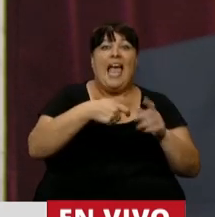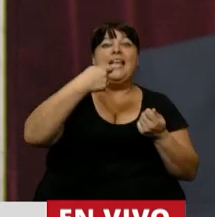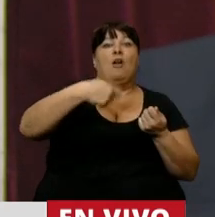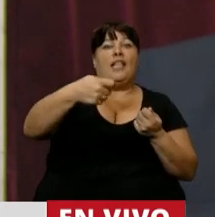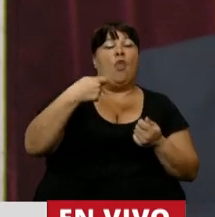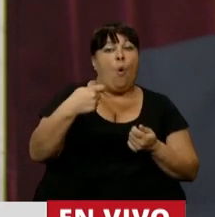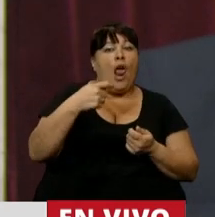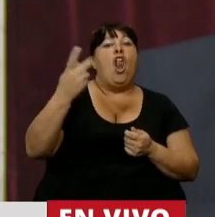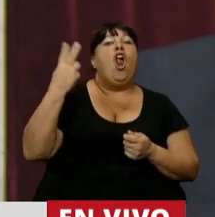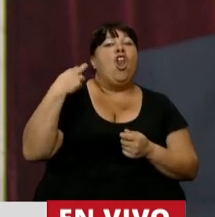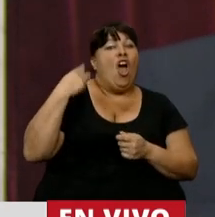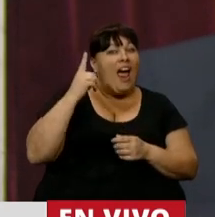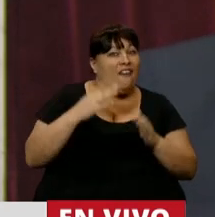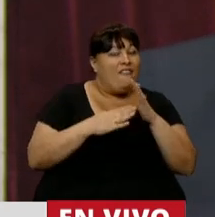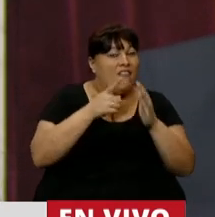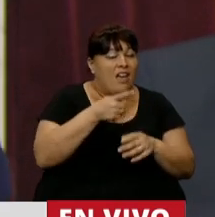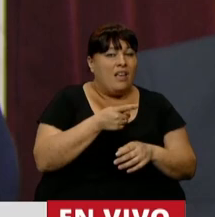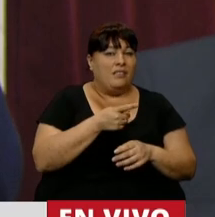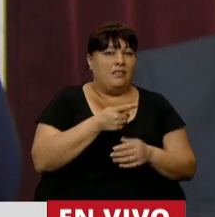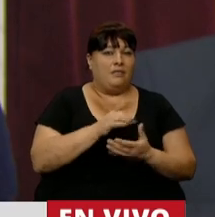moratorias previsionales, sus patrones,